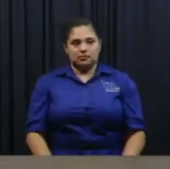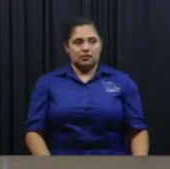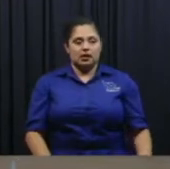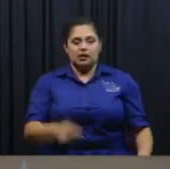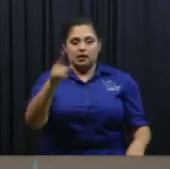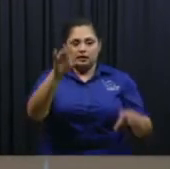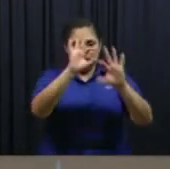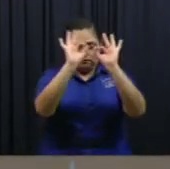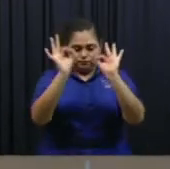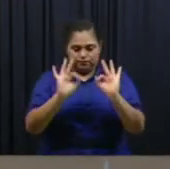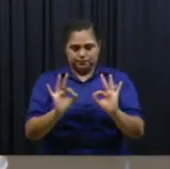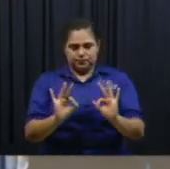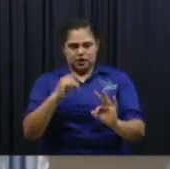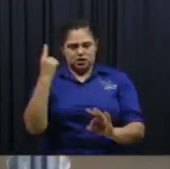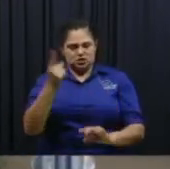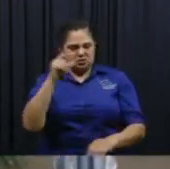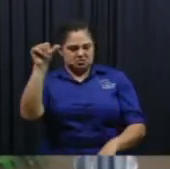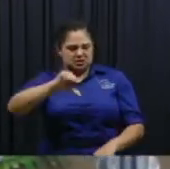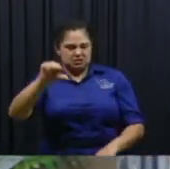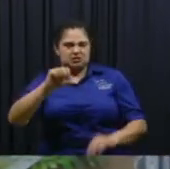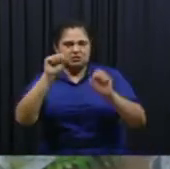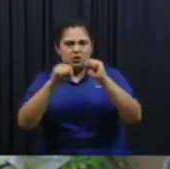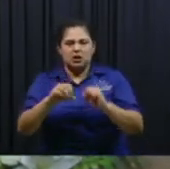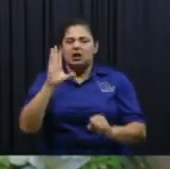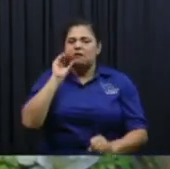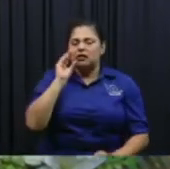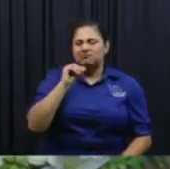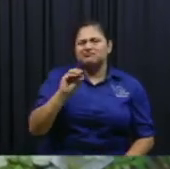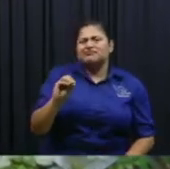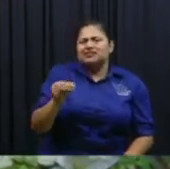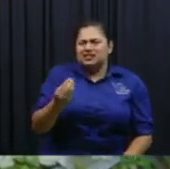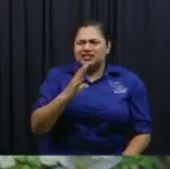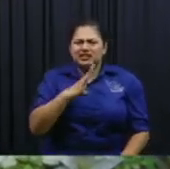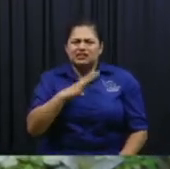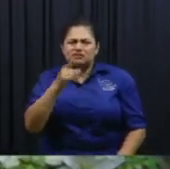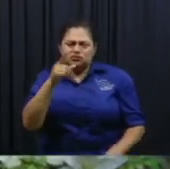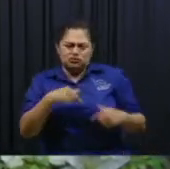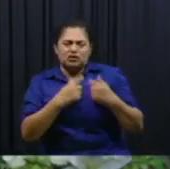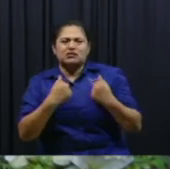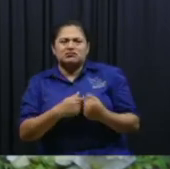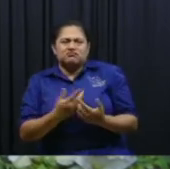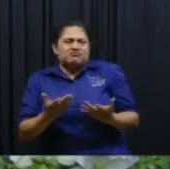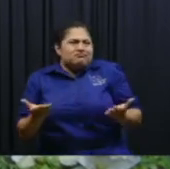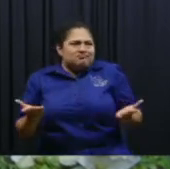de tal manera que los que solo maldiciones pueden hablar que tendrán en su corazón